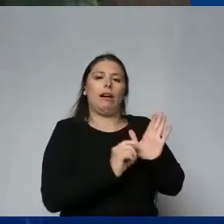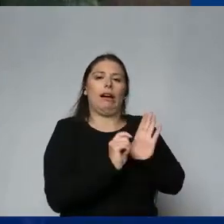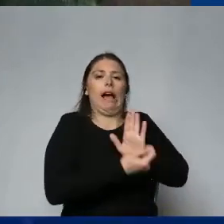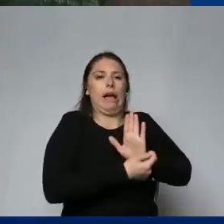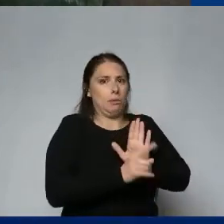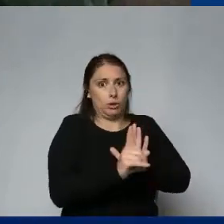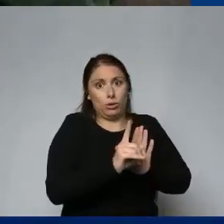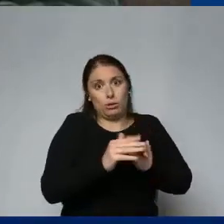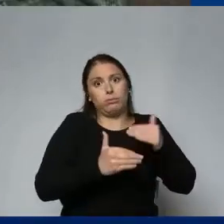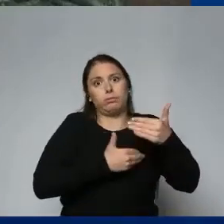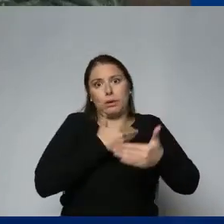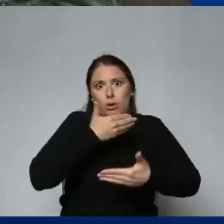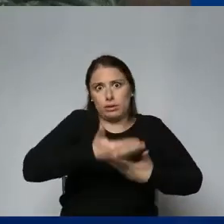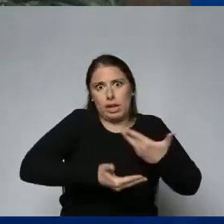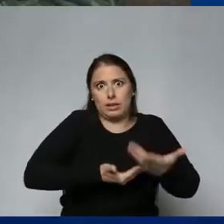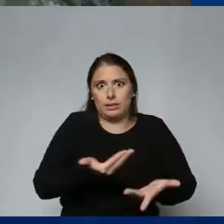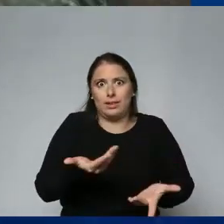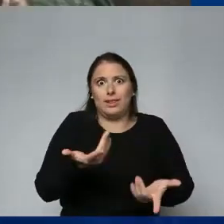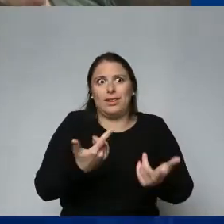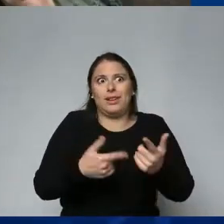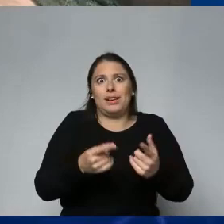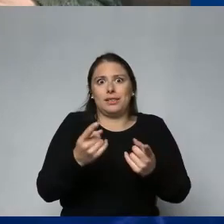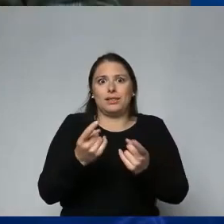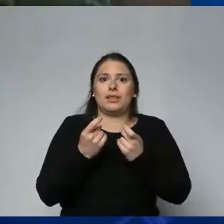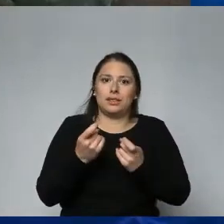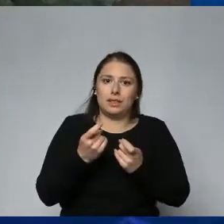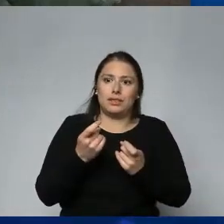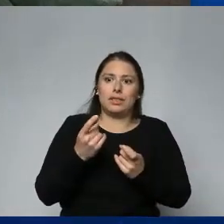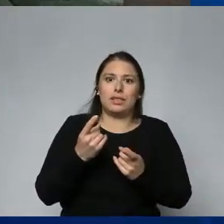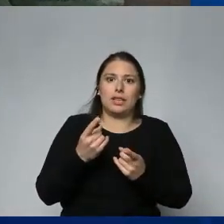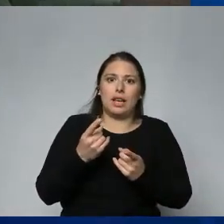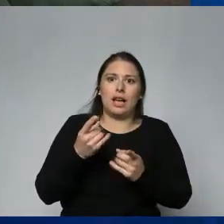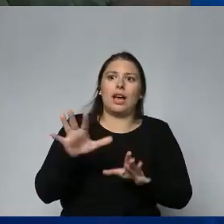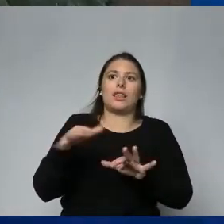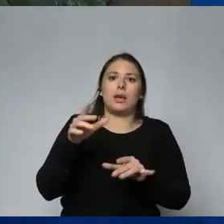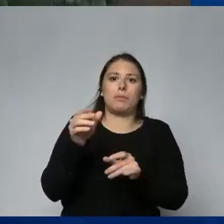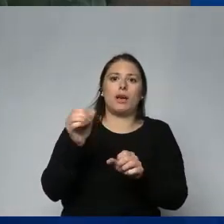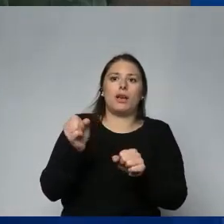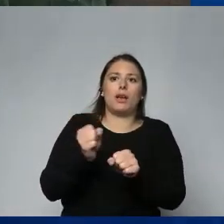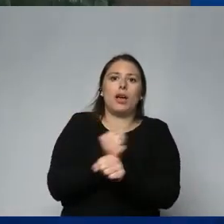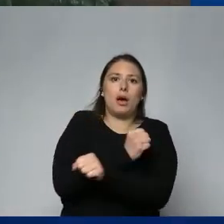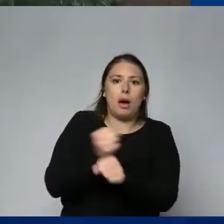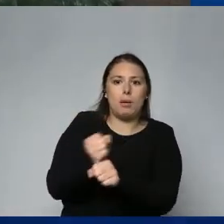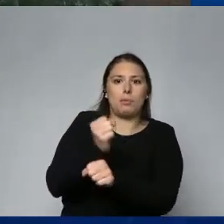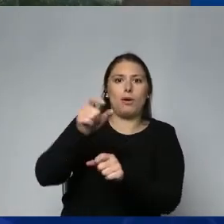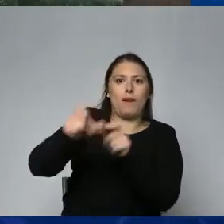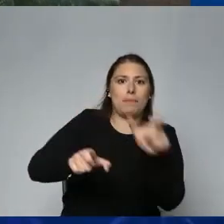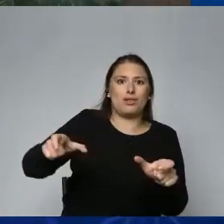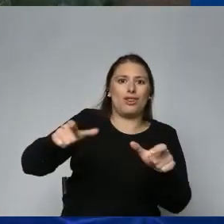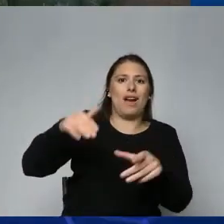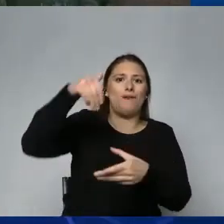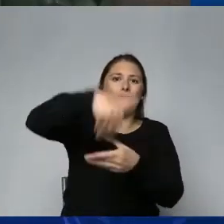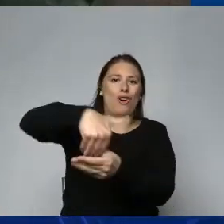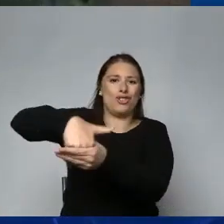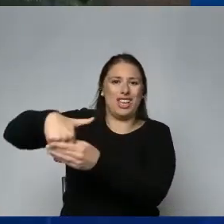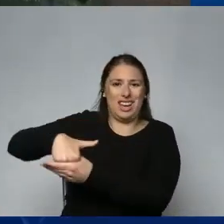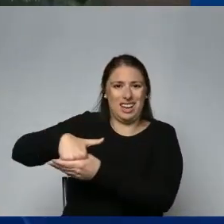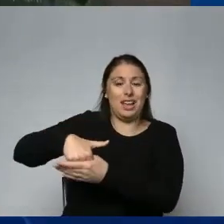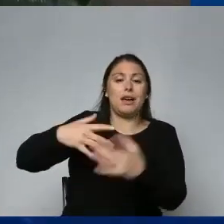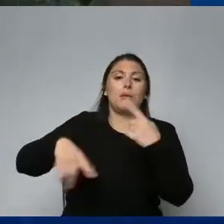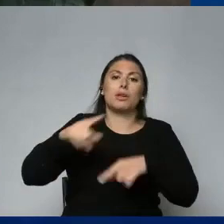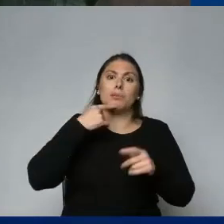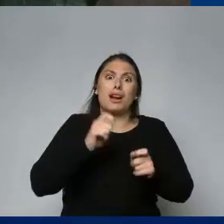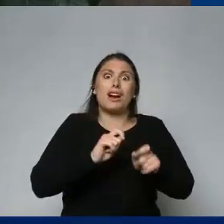son que requieren, además después, ratificación por la voluntad popular, pero es reforma